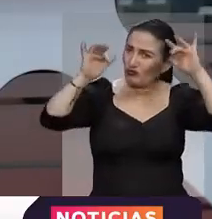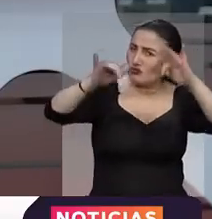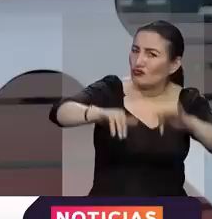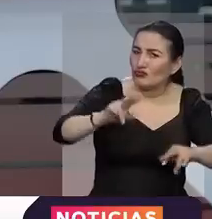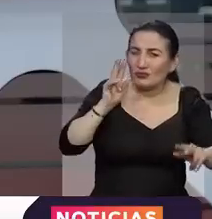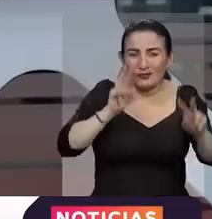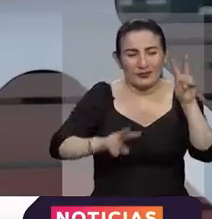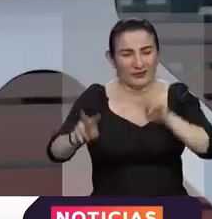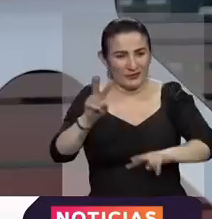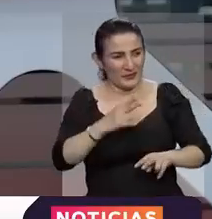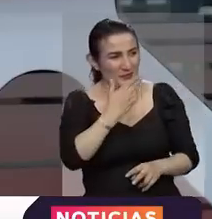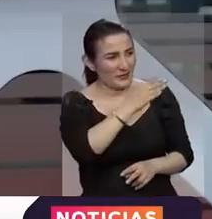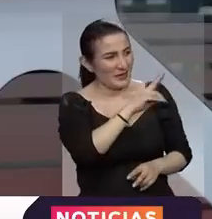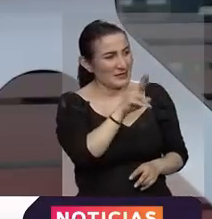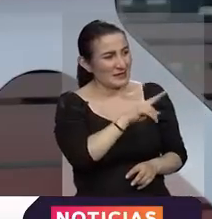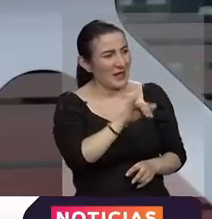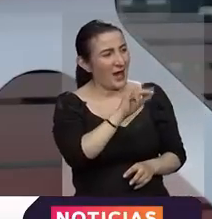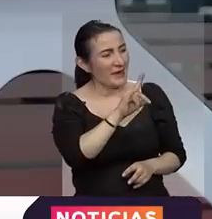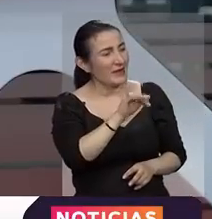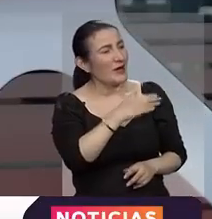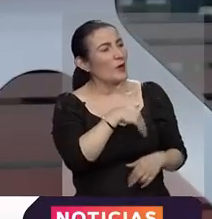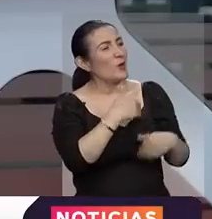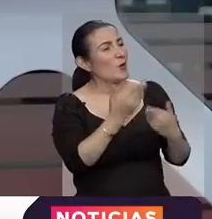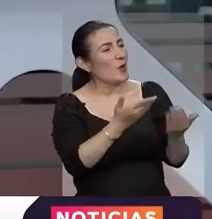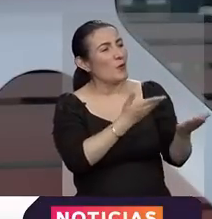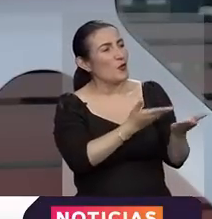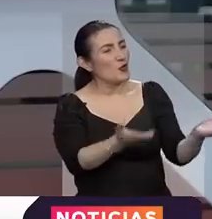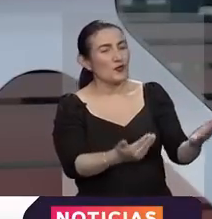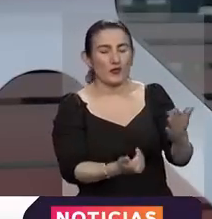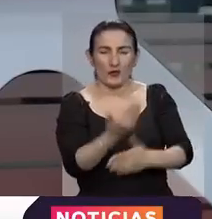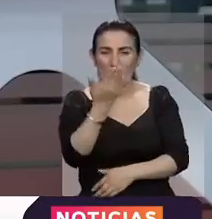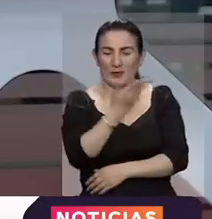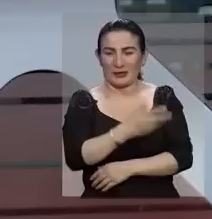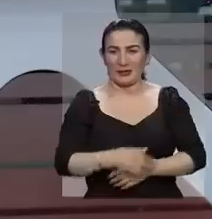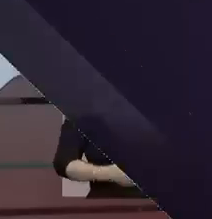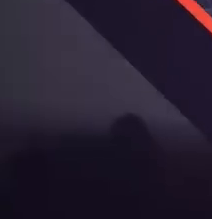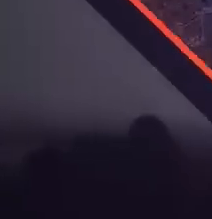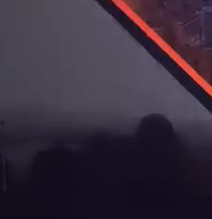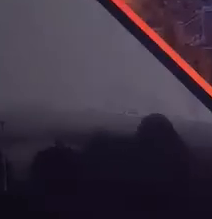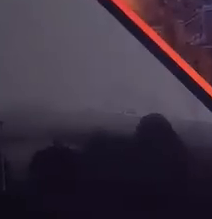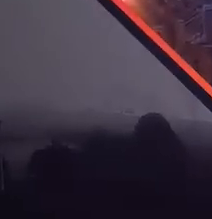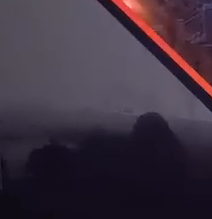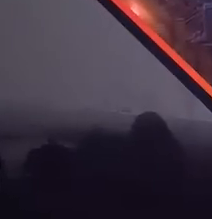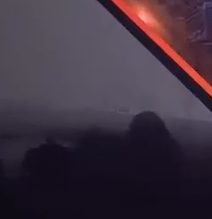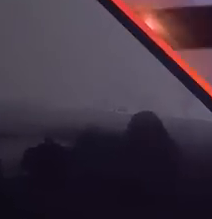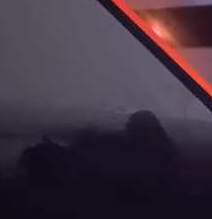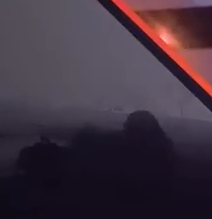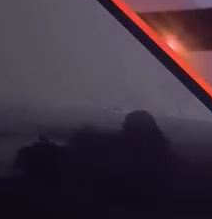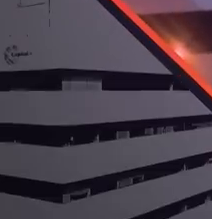visitarlo. Zaira Rubio, muy buenas tardes. ¿Cómo reciben los ciudadanos esta iniciativa?